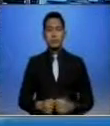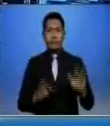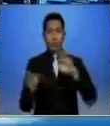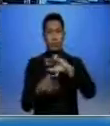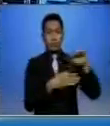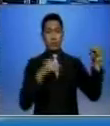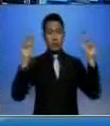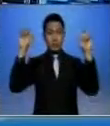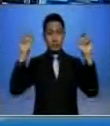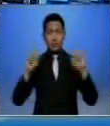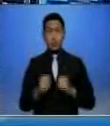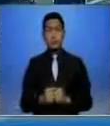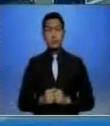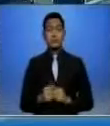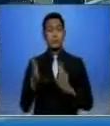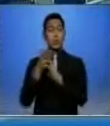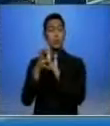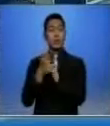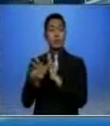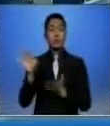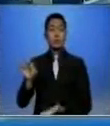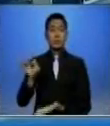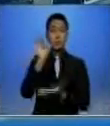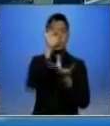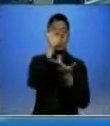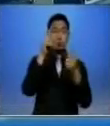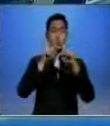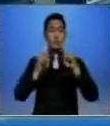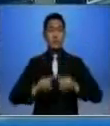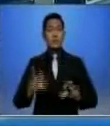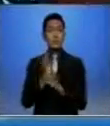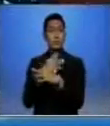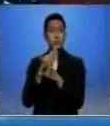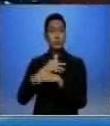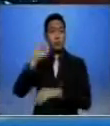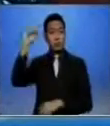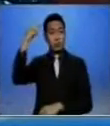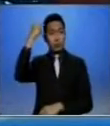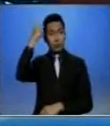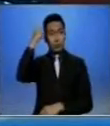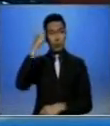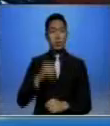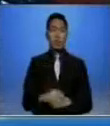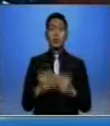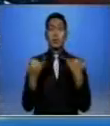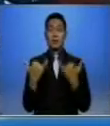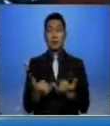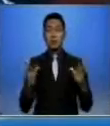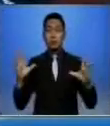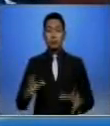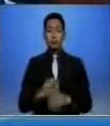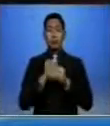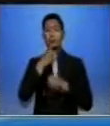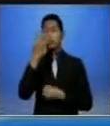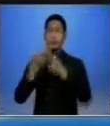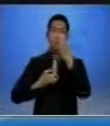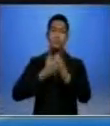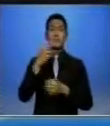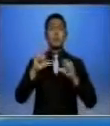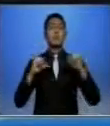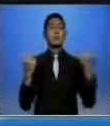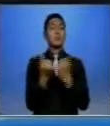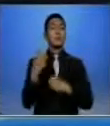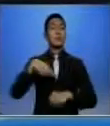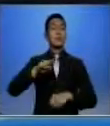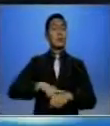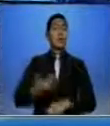Revisamos otros temas y les contamos que representantes de diferentes funciones del Estado rindieron cuentas ante la Asamblea Nacional de la gestión del